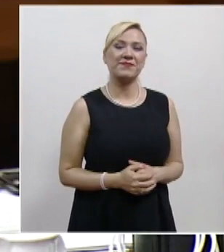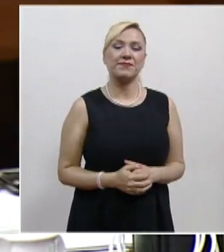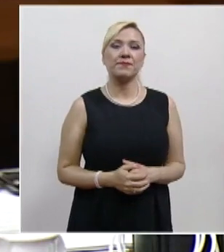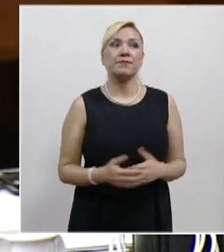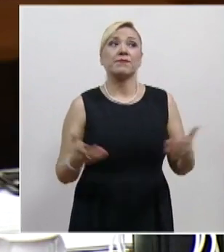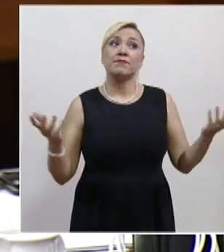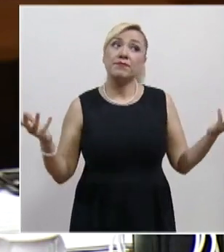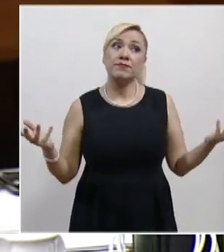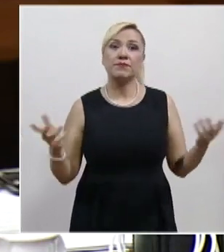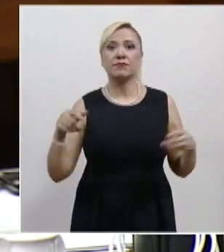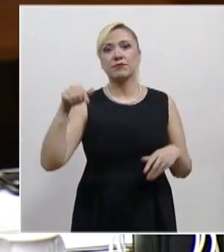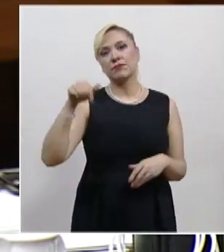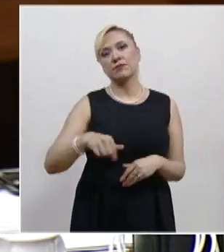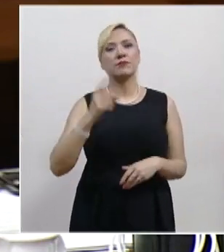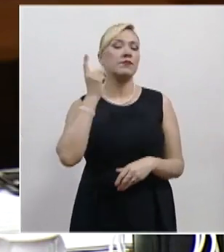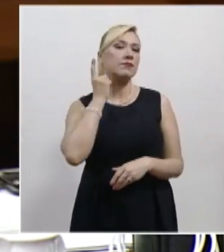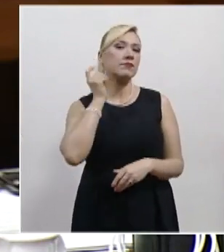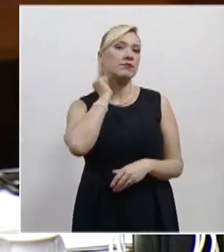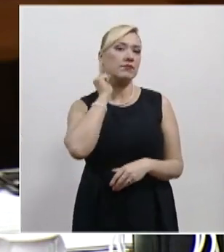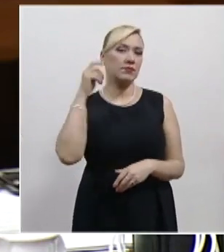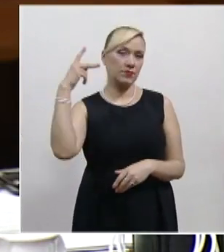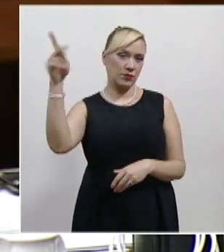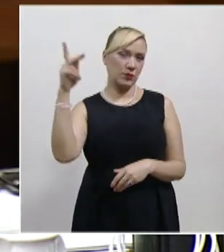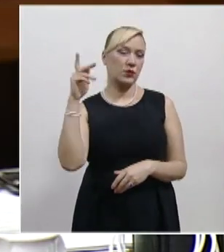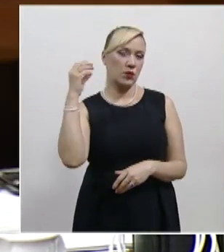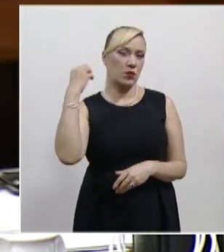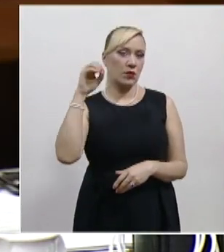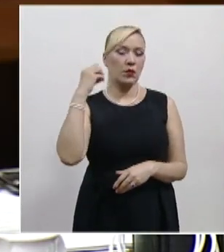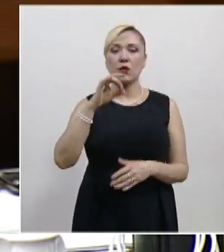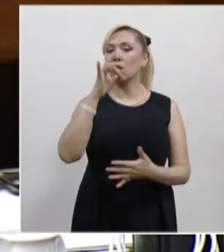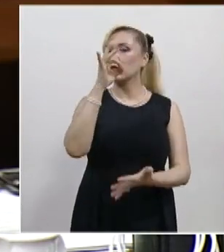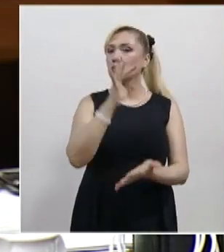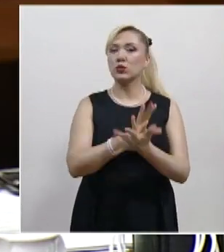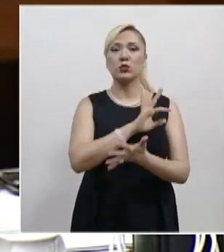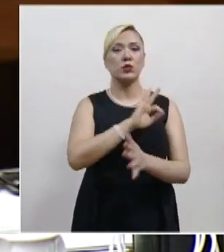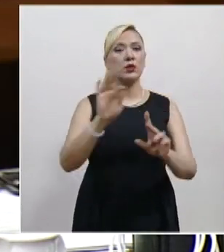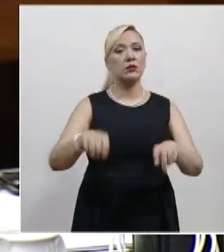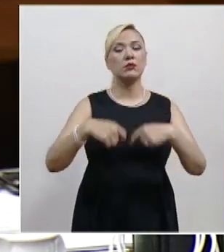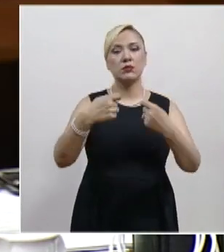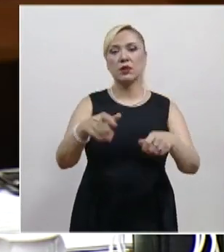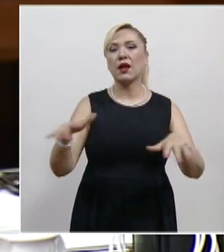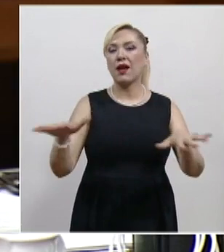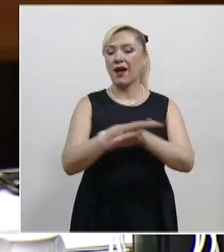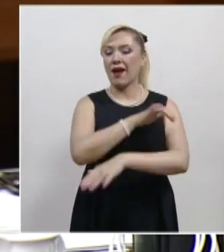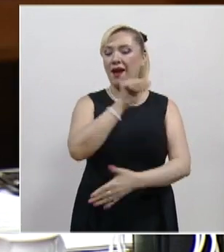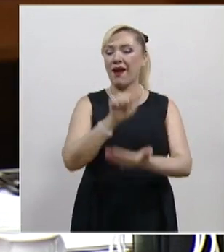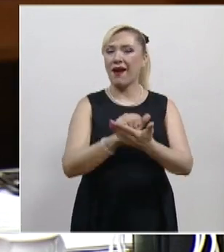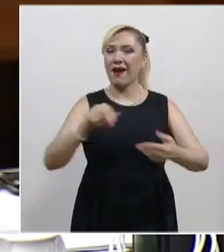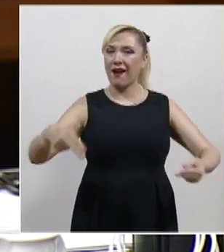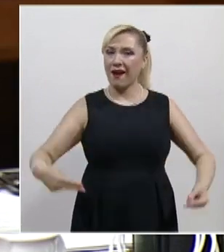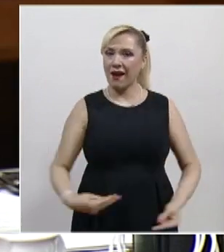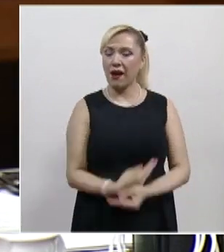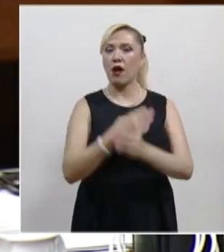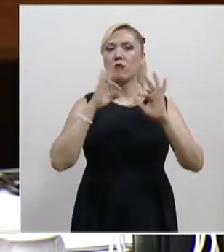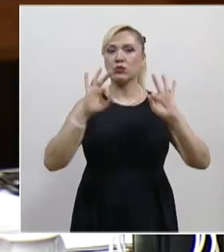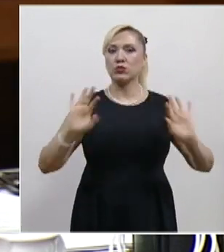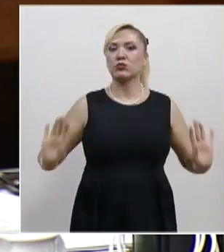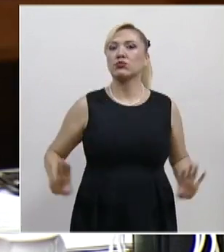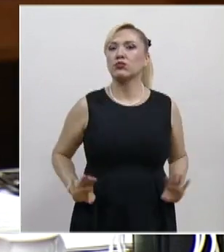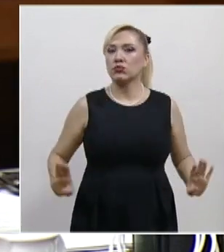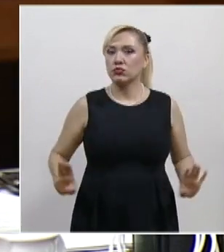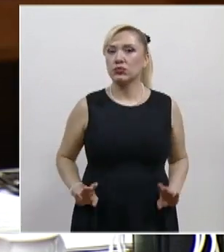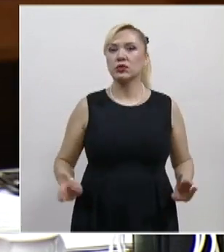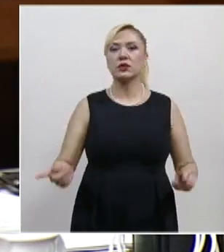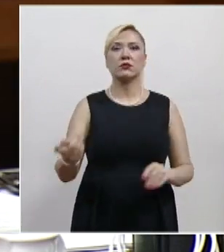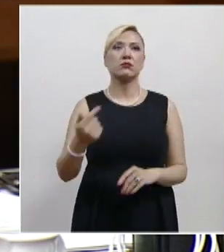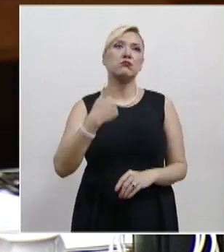hecho de que el legislativo oaxaqueño solo reconozca la posibilidad de ajustar el acta de nacimiento para hacerla acorde a la identidad de género